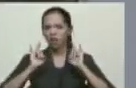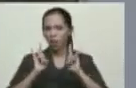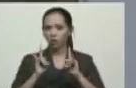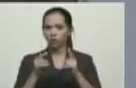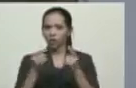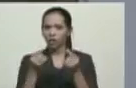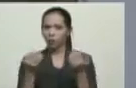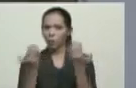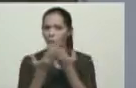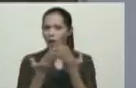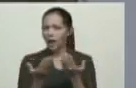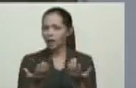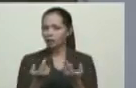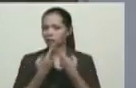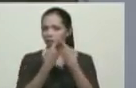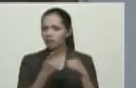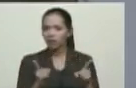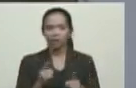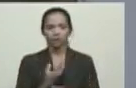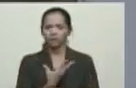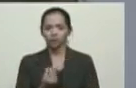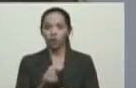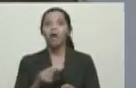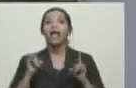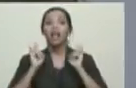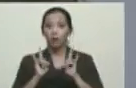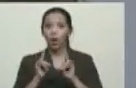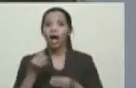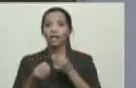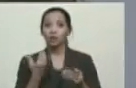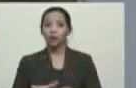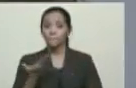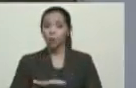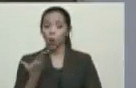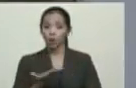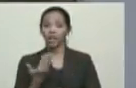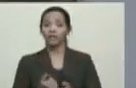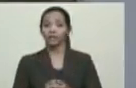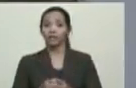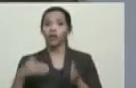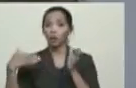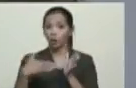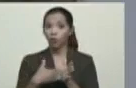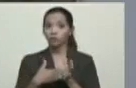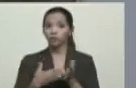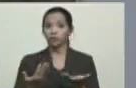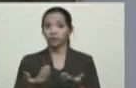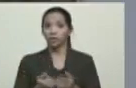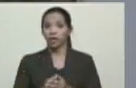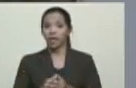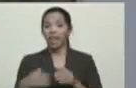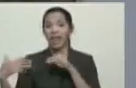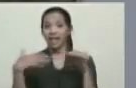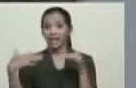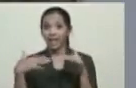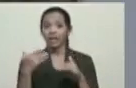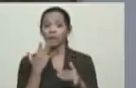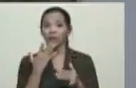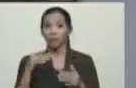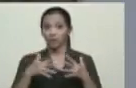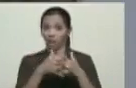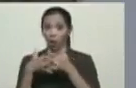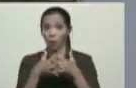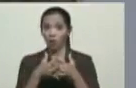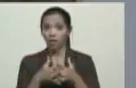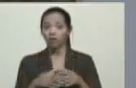realmente hay un rock que hace cosas muy importantes por la humanidad. Por lo menos el Festival de Woodstock fue contra la guerra, el Festival de Bangladesh fue para llevarle comida a